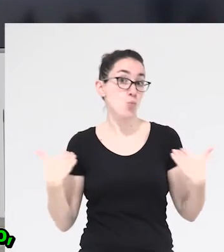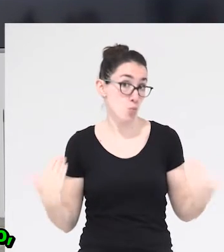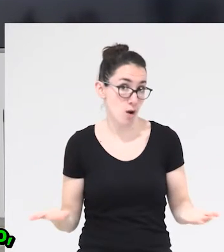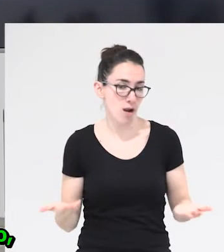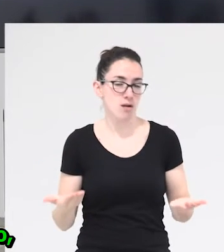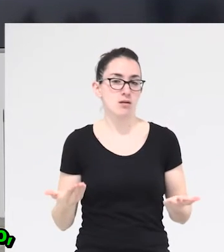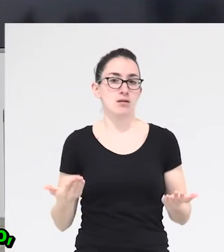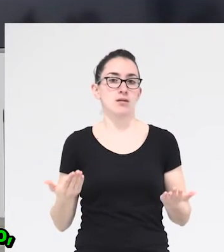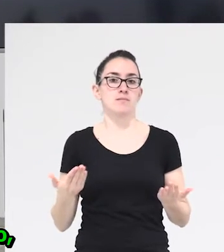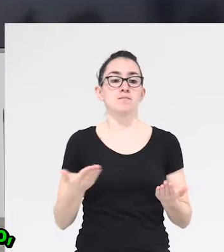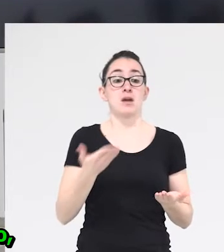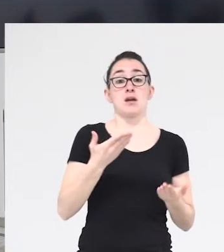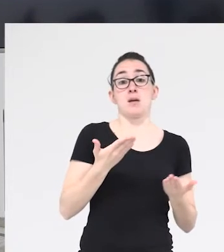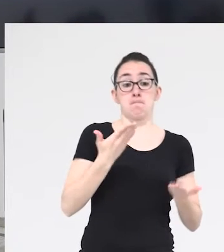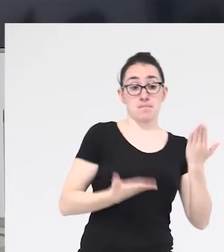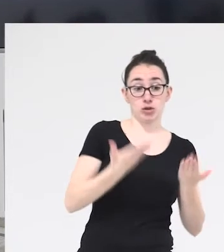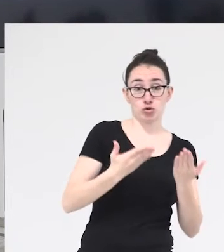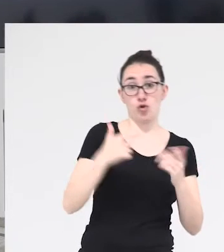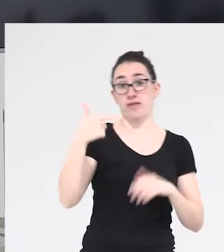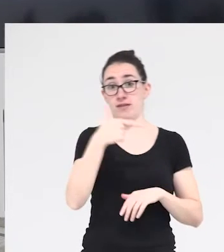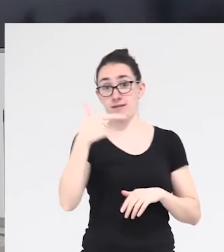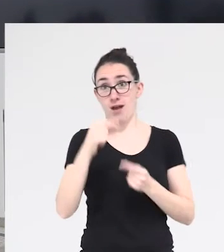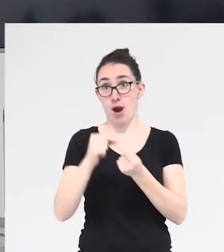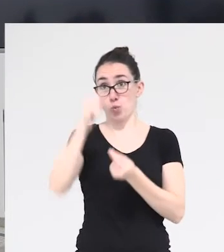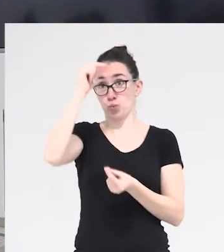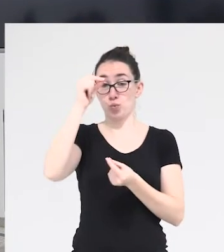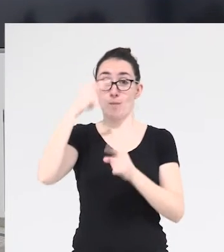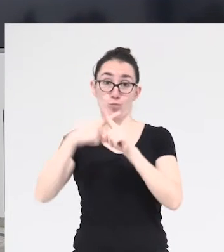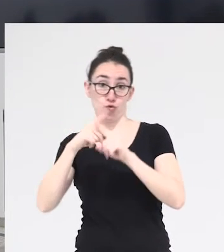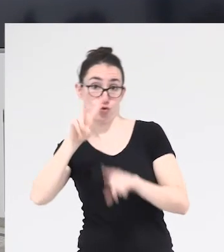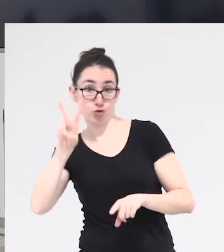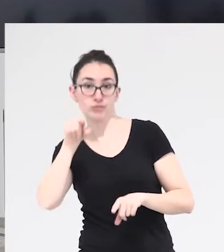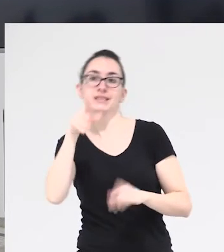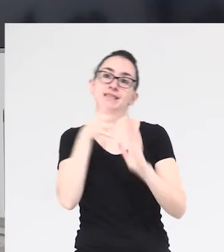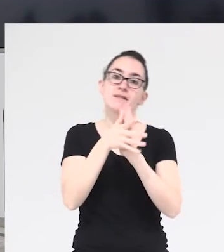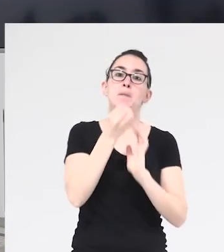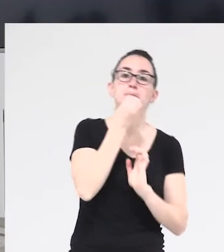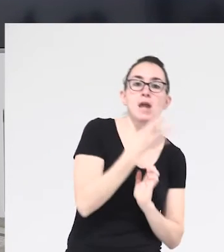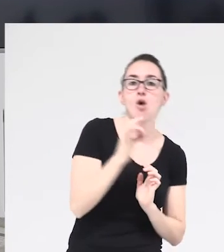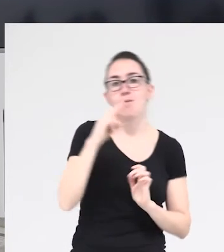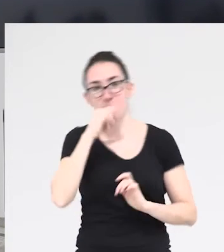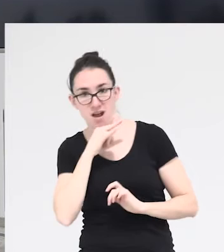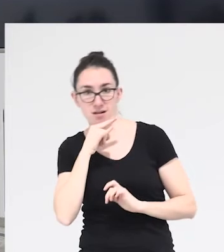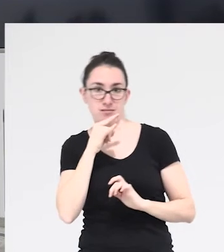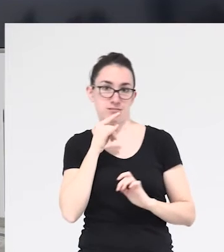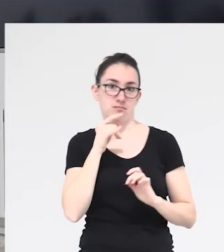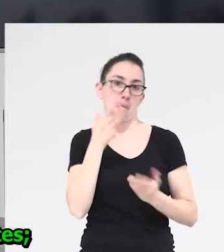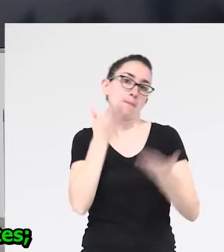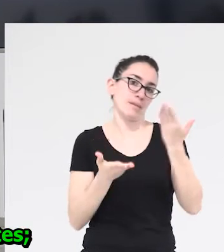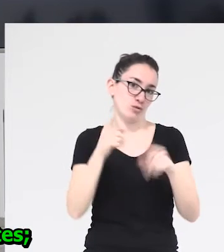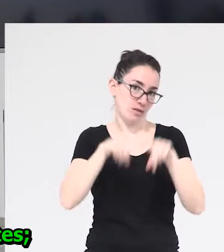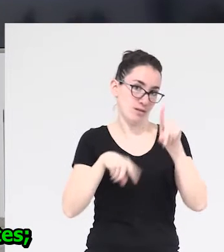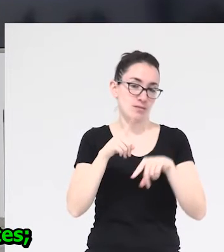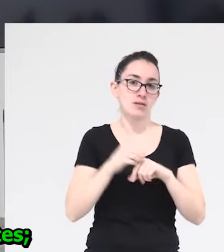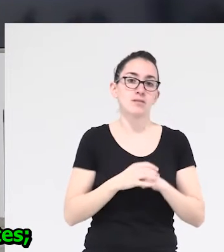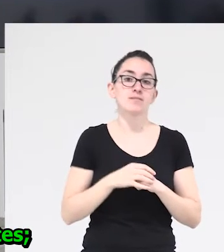el peso dividido altura al cuadrado, y ahí te da si estás en el lugar correcto o no, ¿no? O sea, como si estás en el lugar correcto del peso. Bueno,